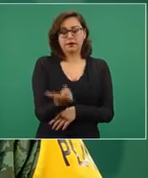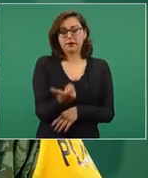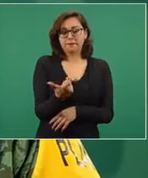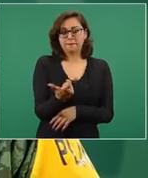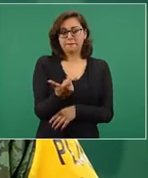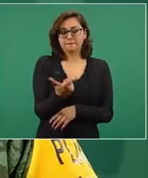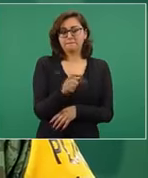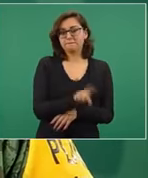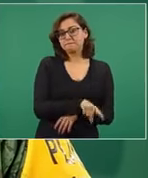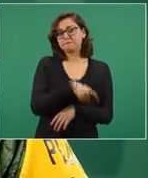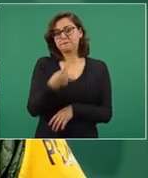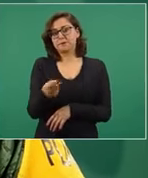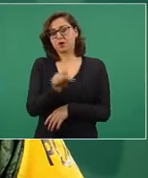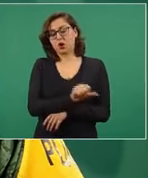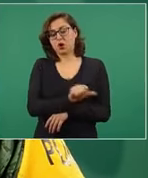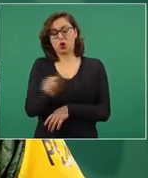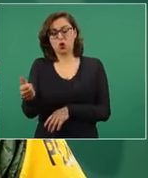y en la otra